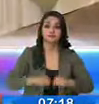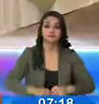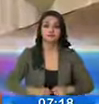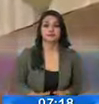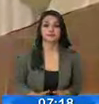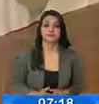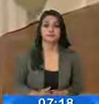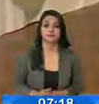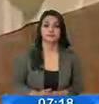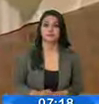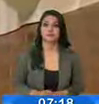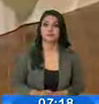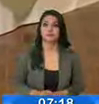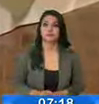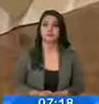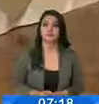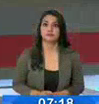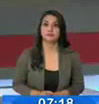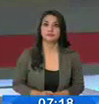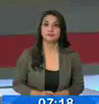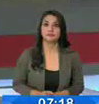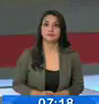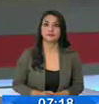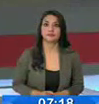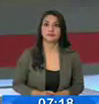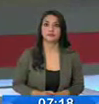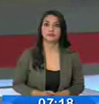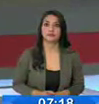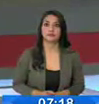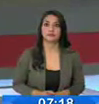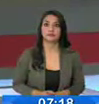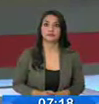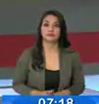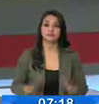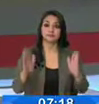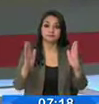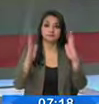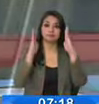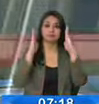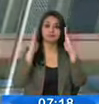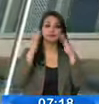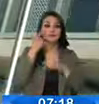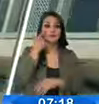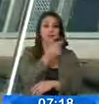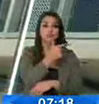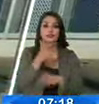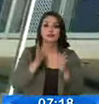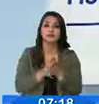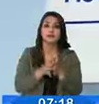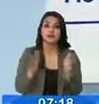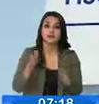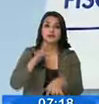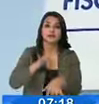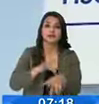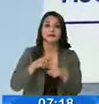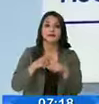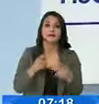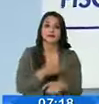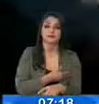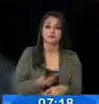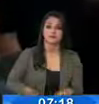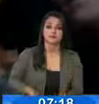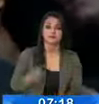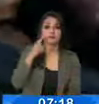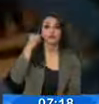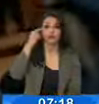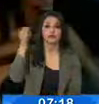informó Andrea Orbe. Muchísima atención. La Fiscalía General del Estado citó al expresidente Rafael Correa para que